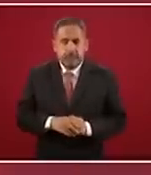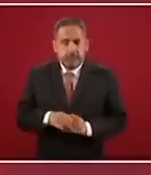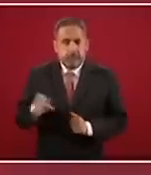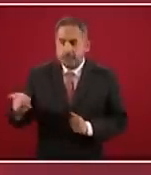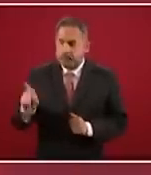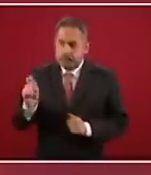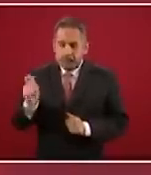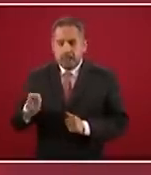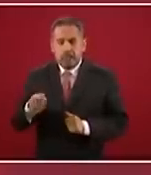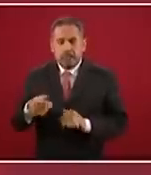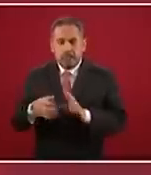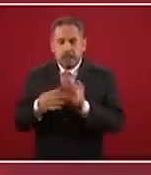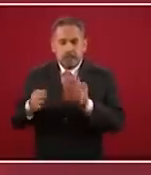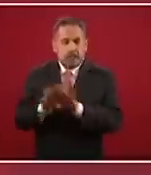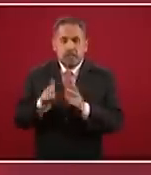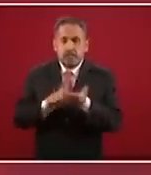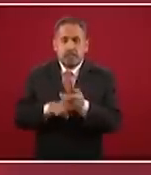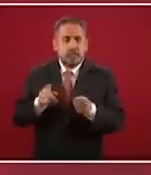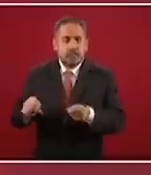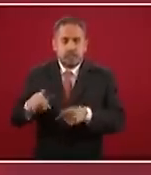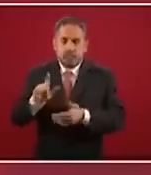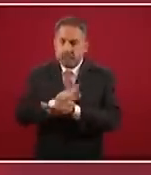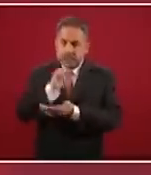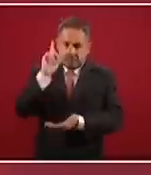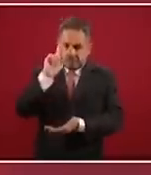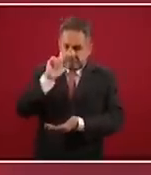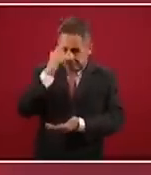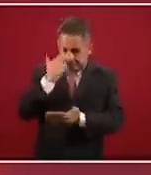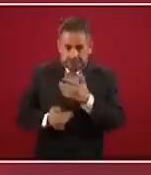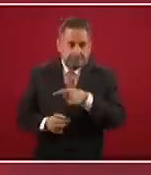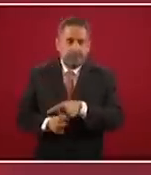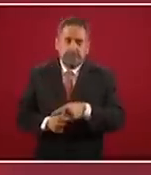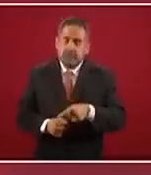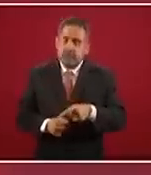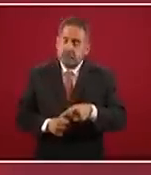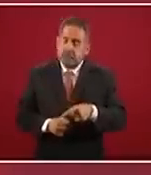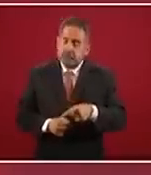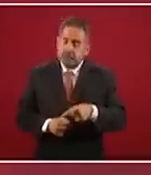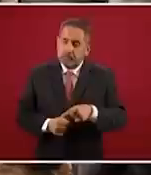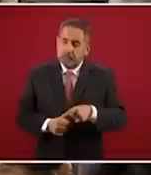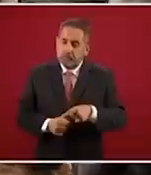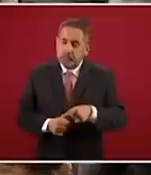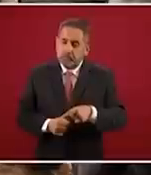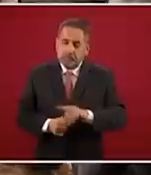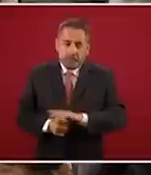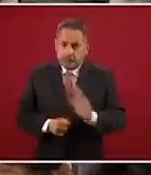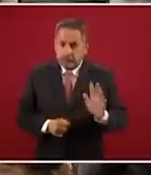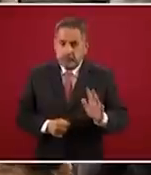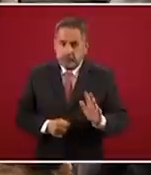se considera un delito y,